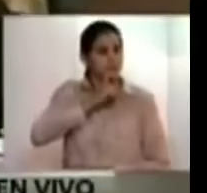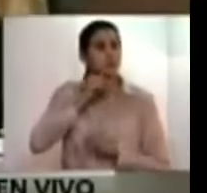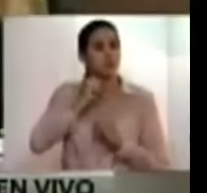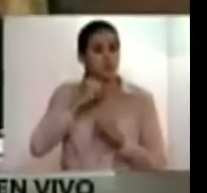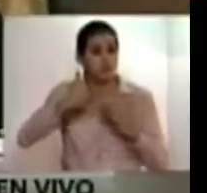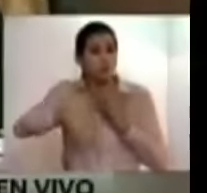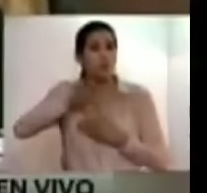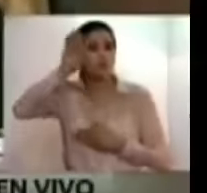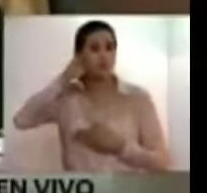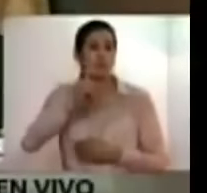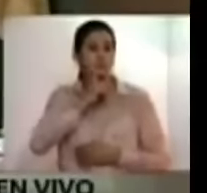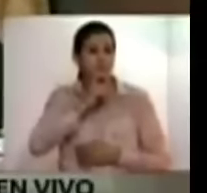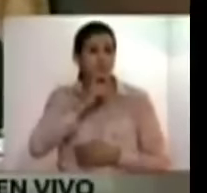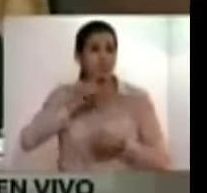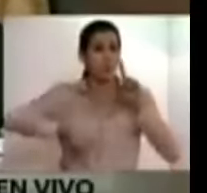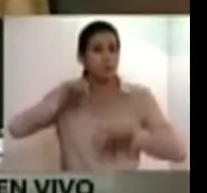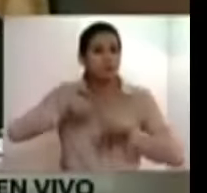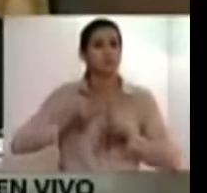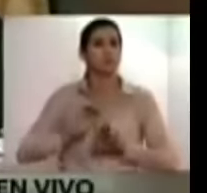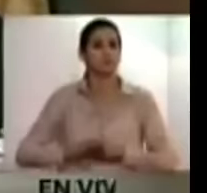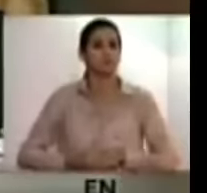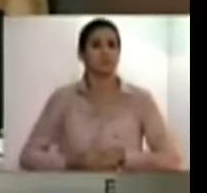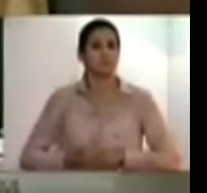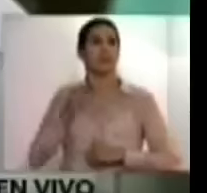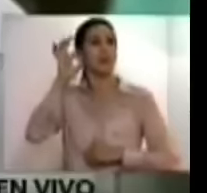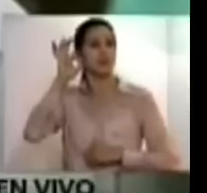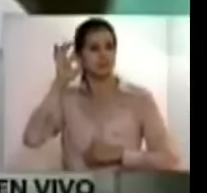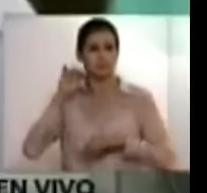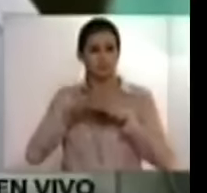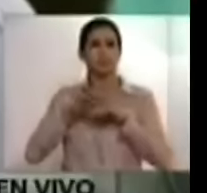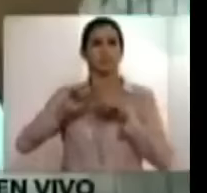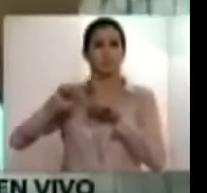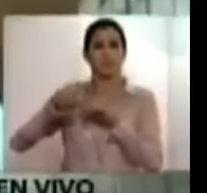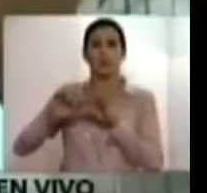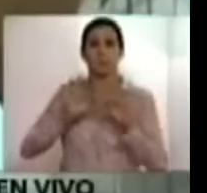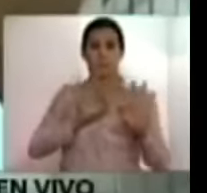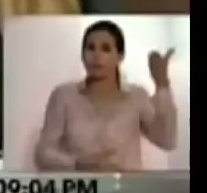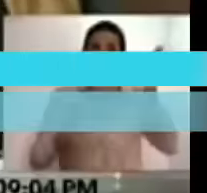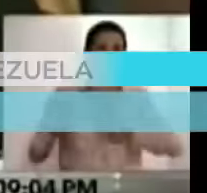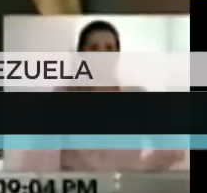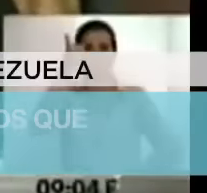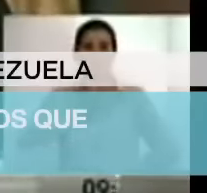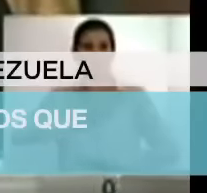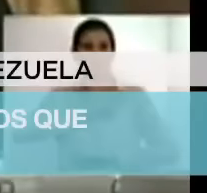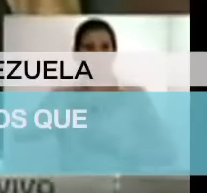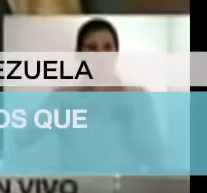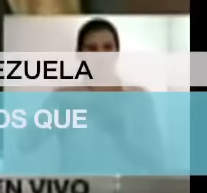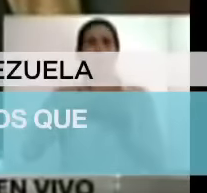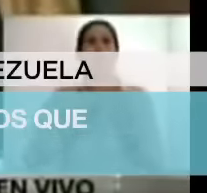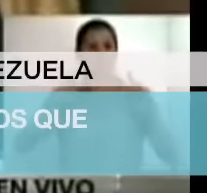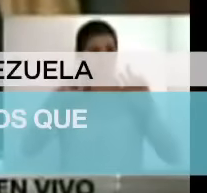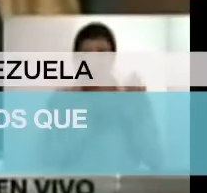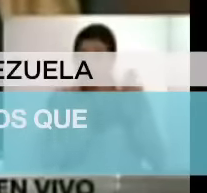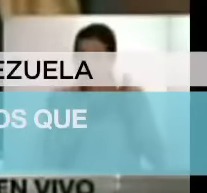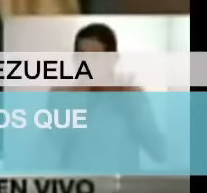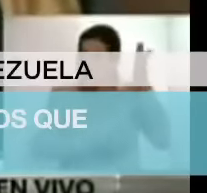allí. Y nosotros tenemos que cerrar filas junto a nuestro pueblo de la revolución bolivariana para la nueva etapa.